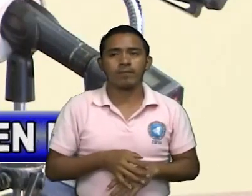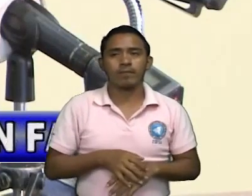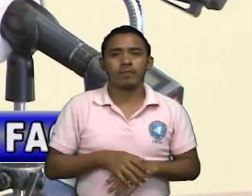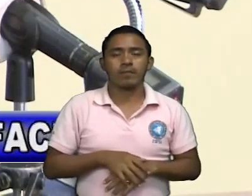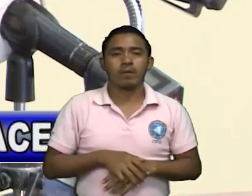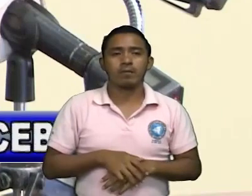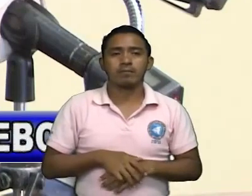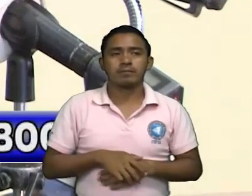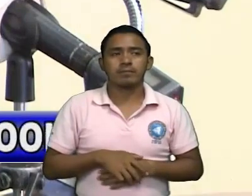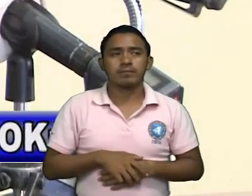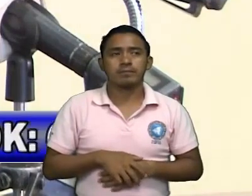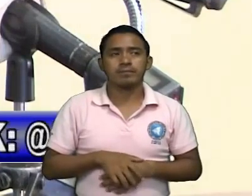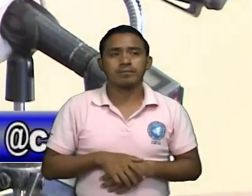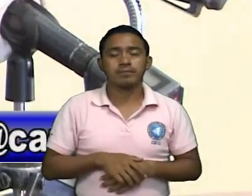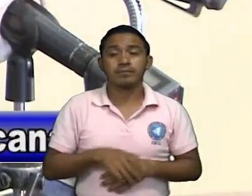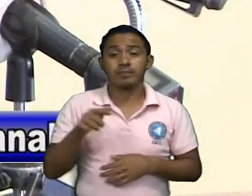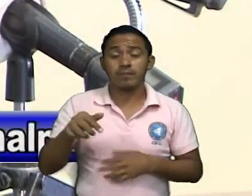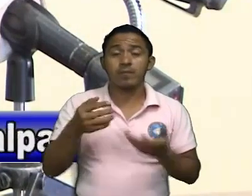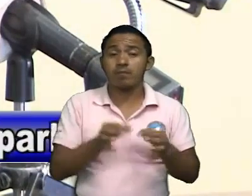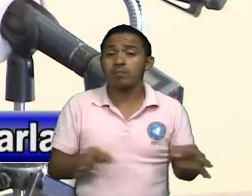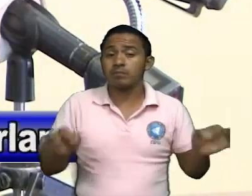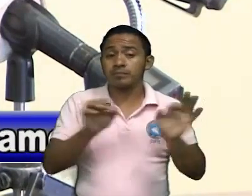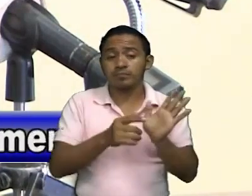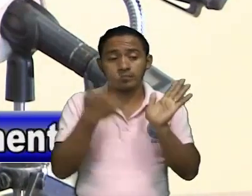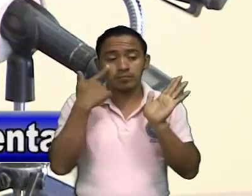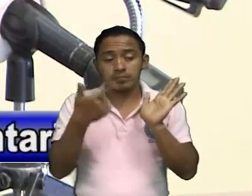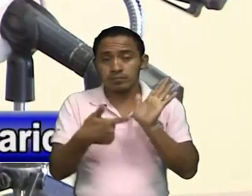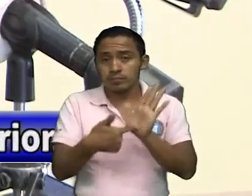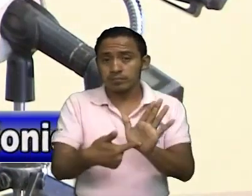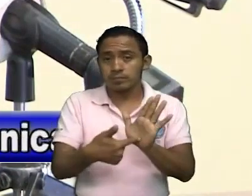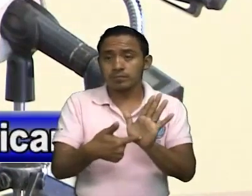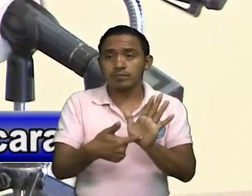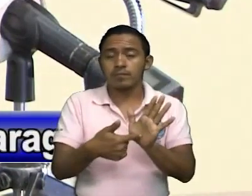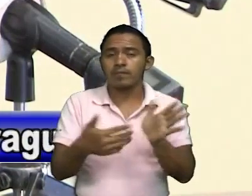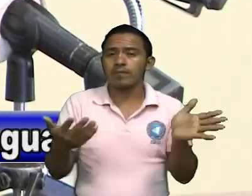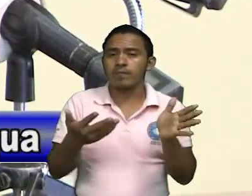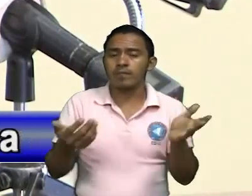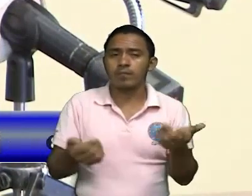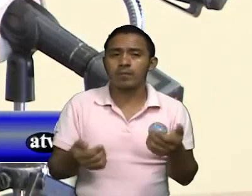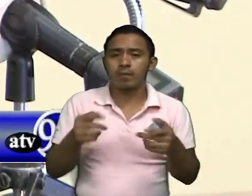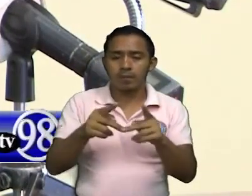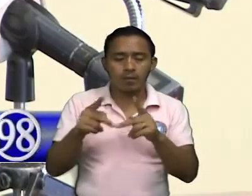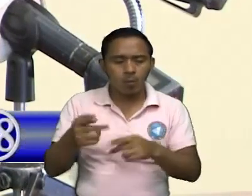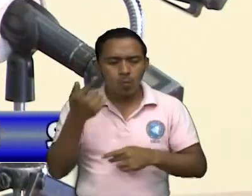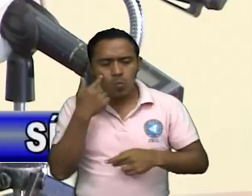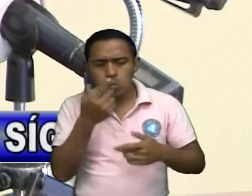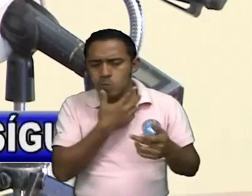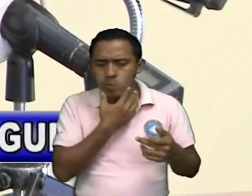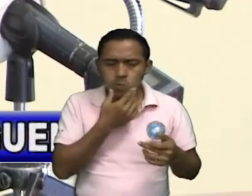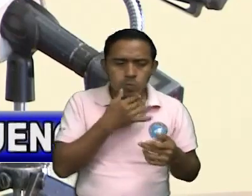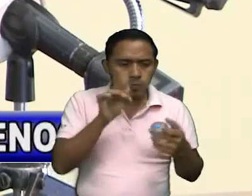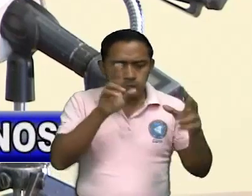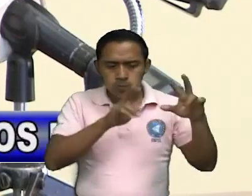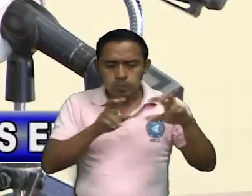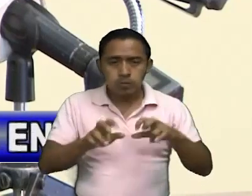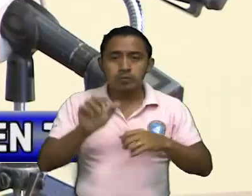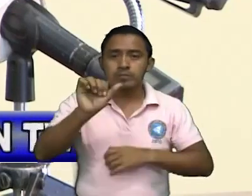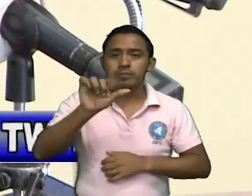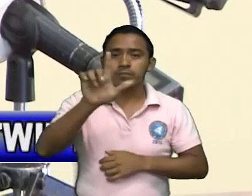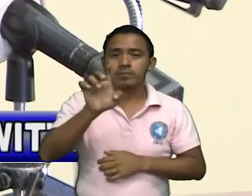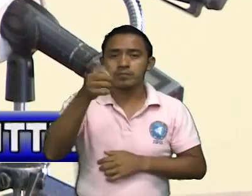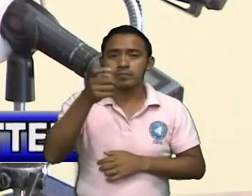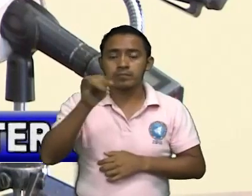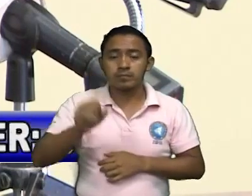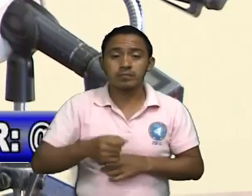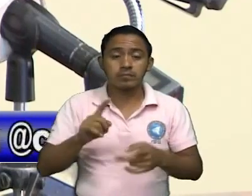es de recalcar que de acuerdo a los peritajes de ABEXI, tanto de